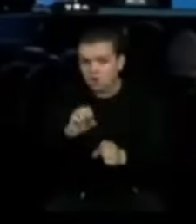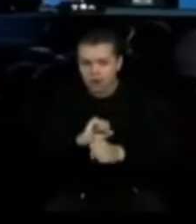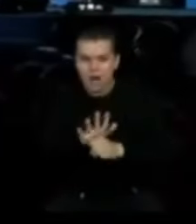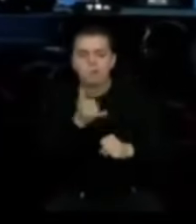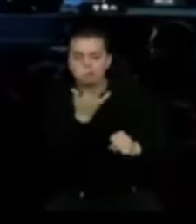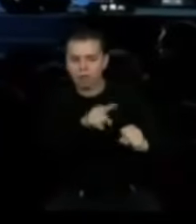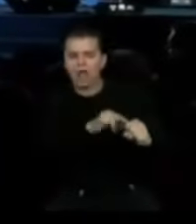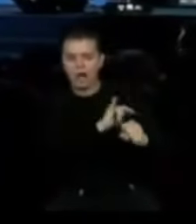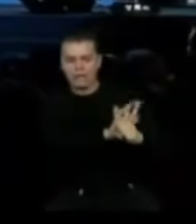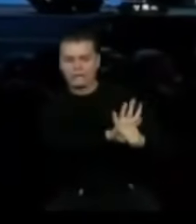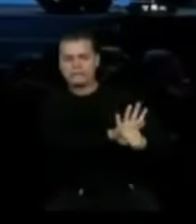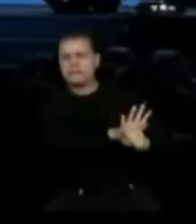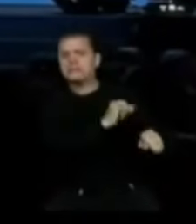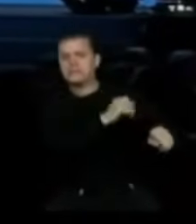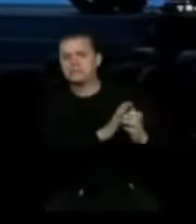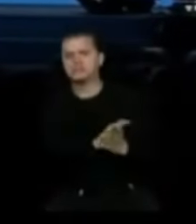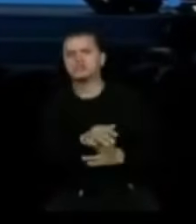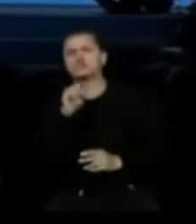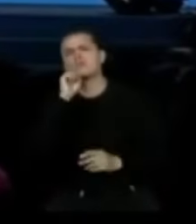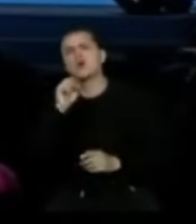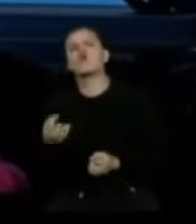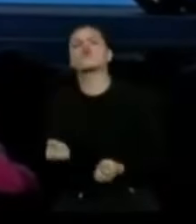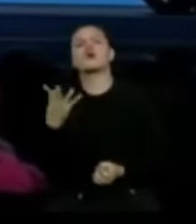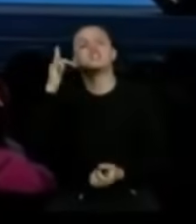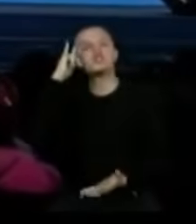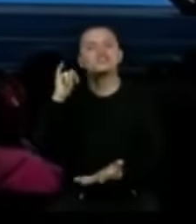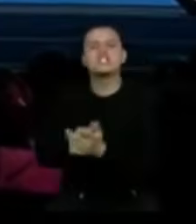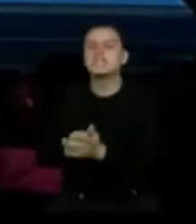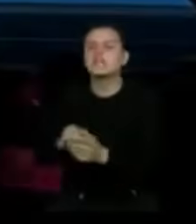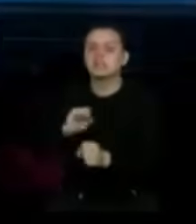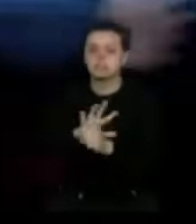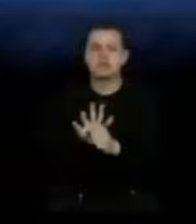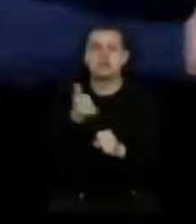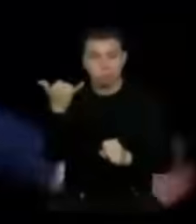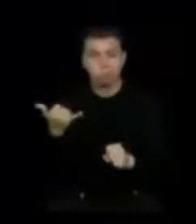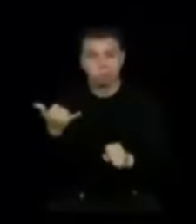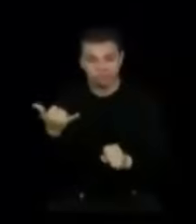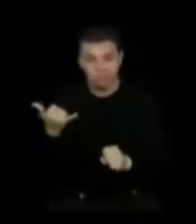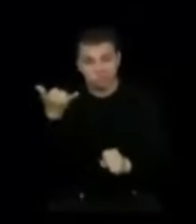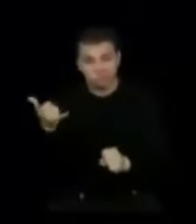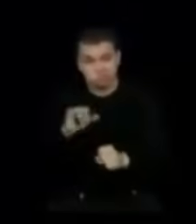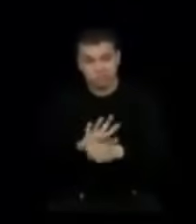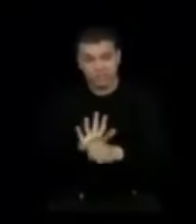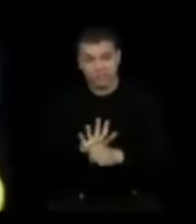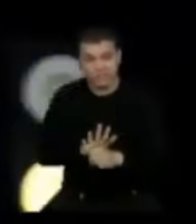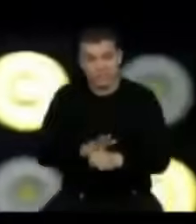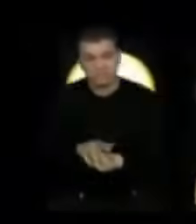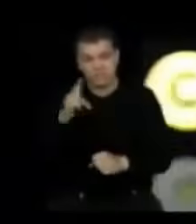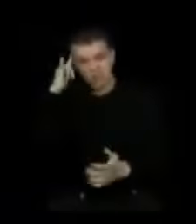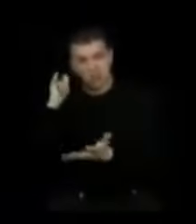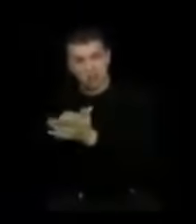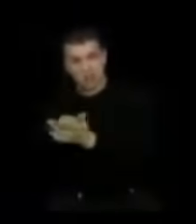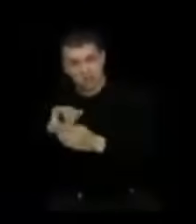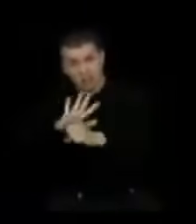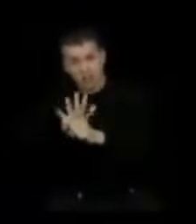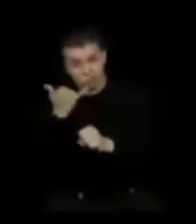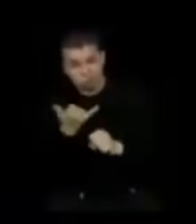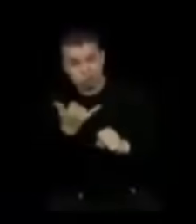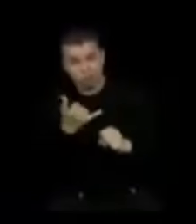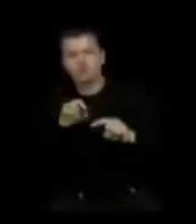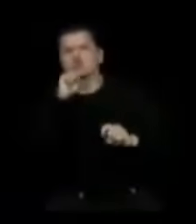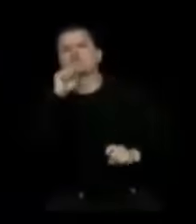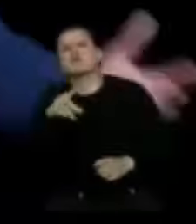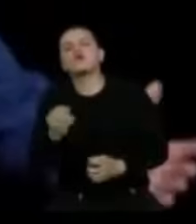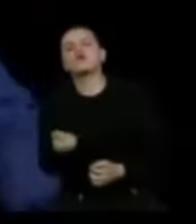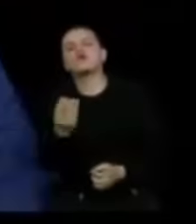virus existe. Si yo pregunto acá, no lo voy a hacer, ¿cuántos creen que el virus existe? Existe. 100% de ustedes me van a decir: yo creo que el virus existe. Y yo le